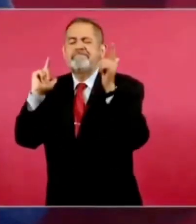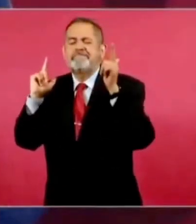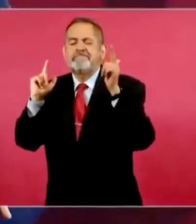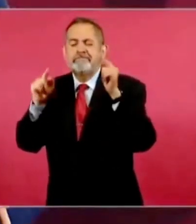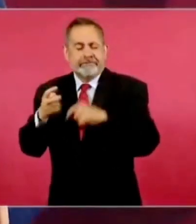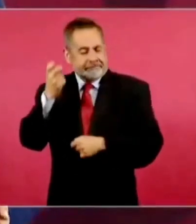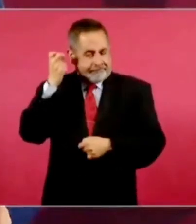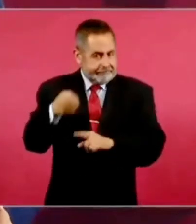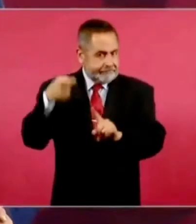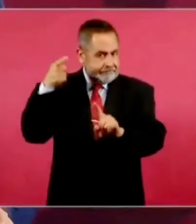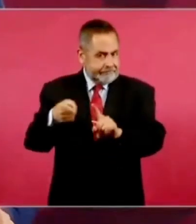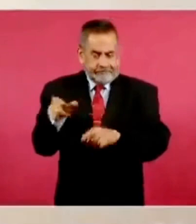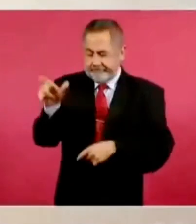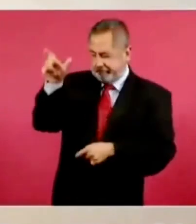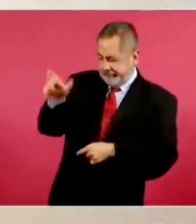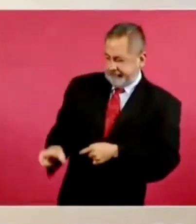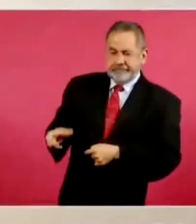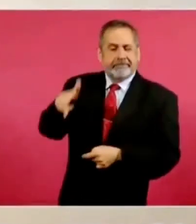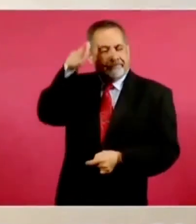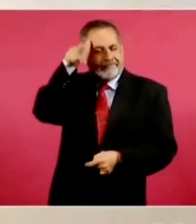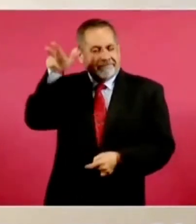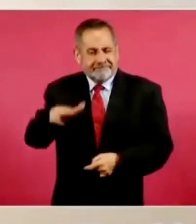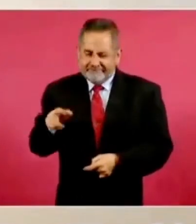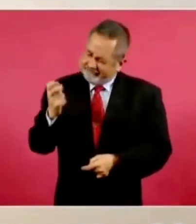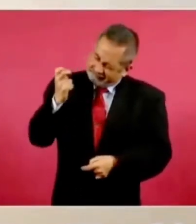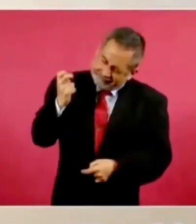Ese era Hidalgo.